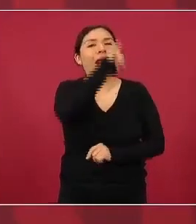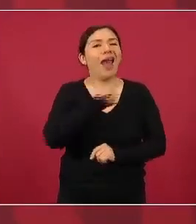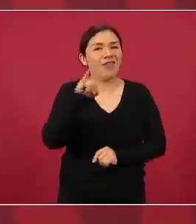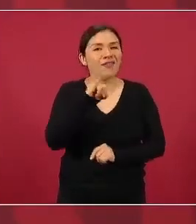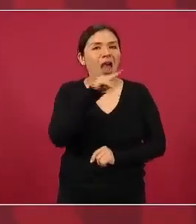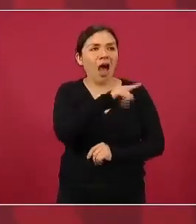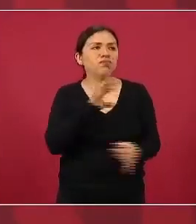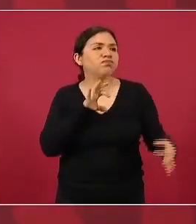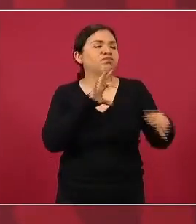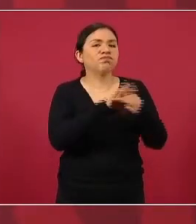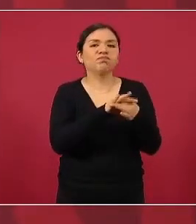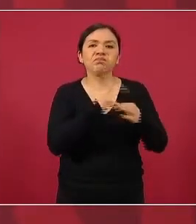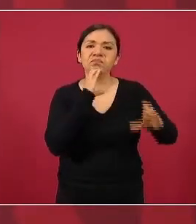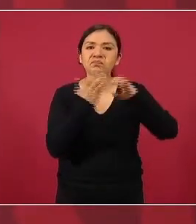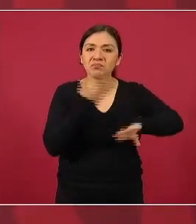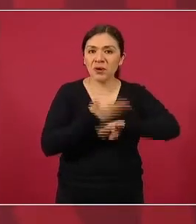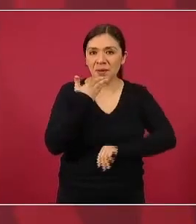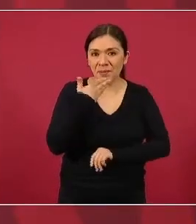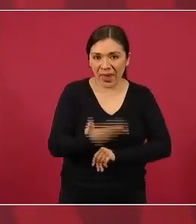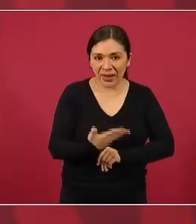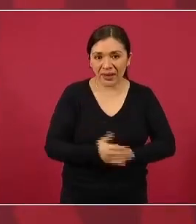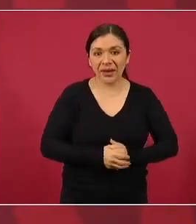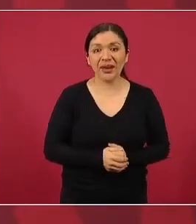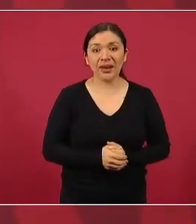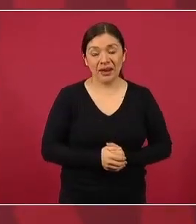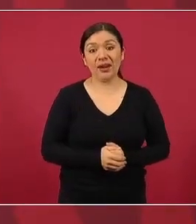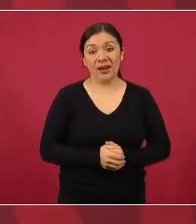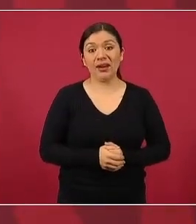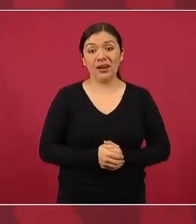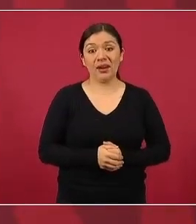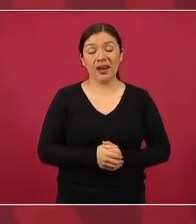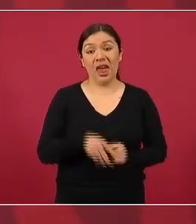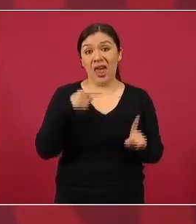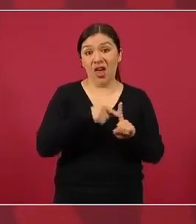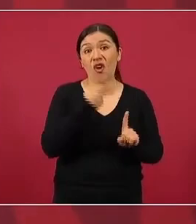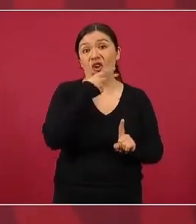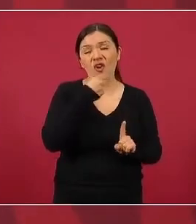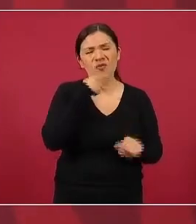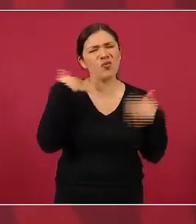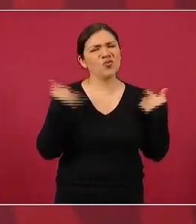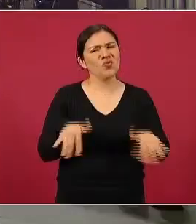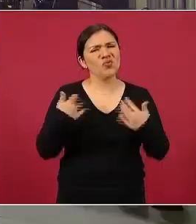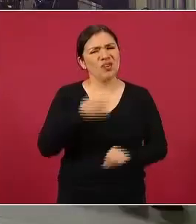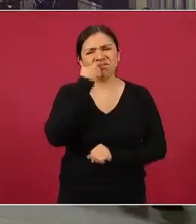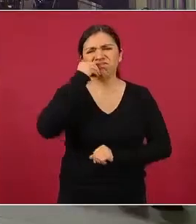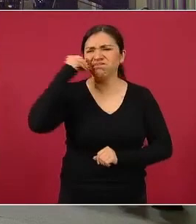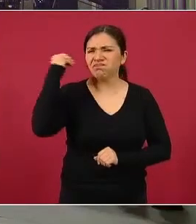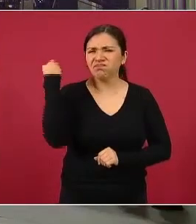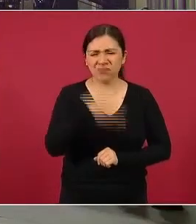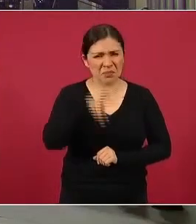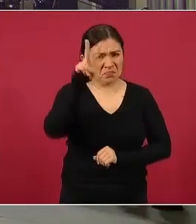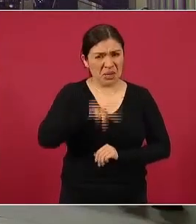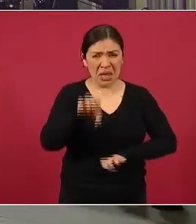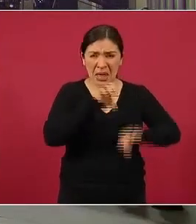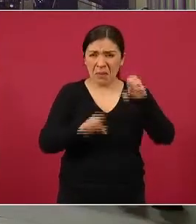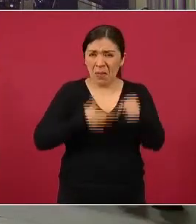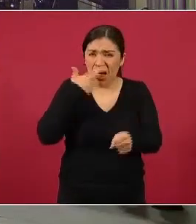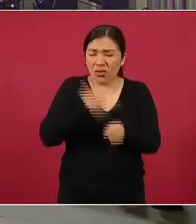muy buena relación, además que era un hombre extraordinario, de los mejores